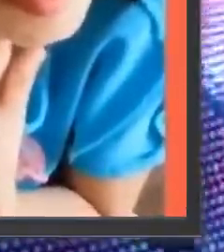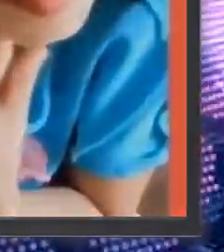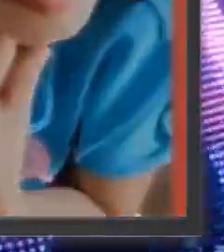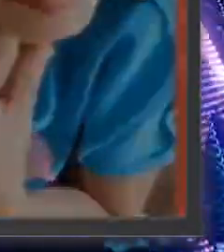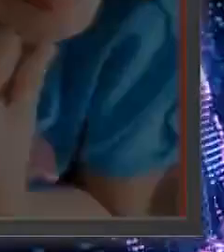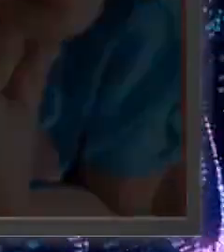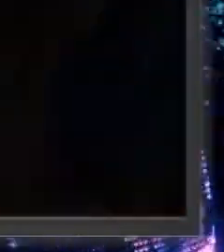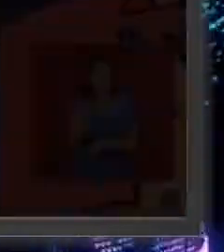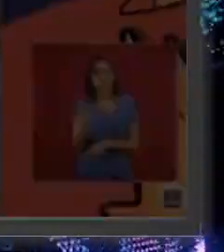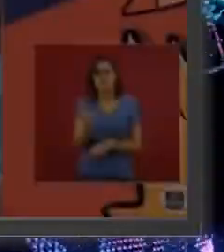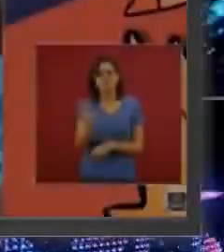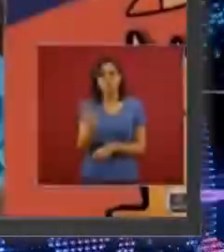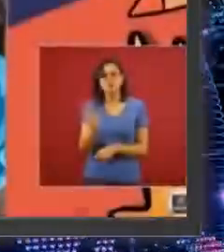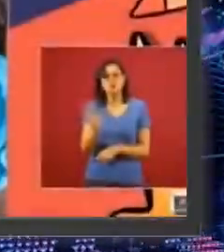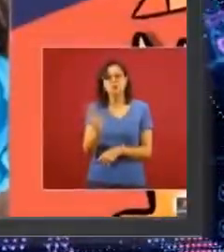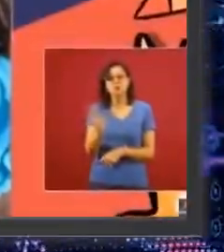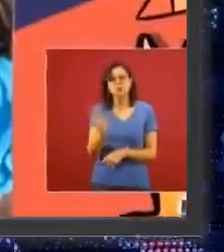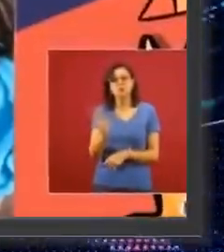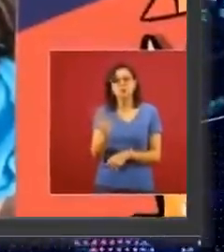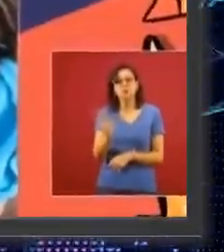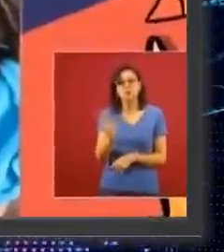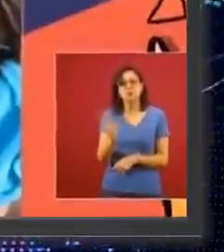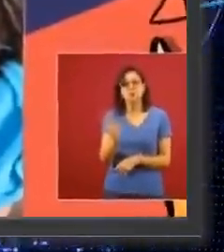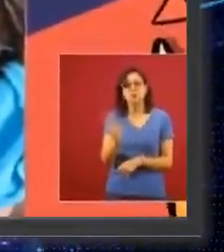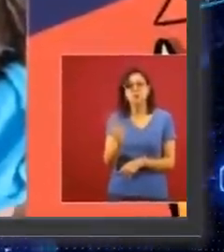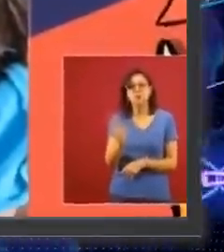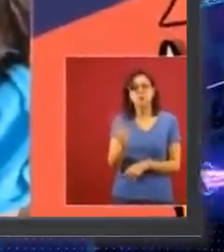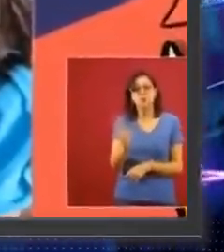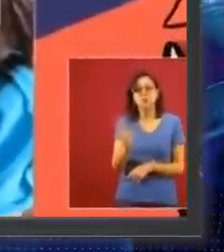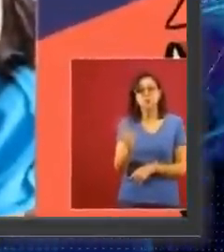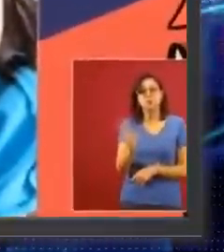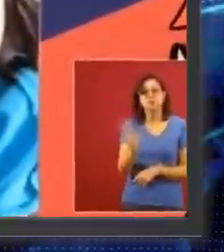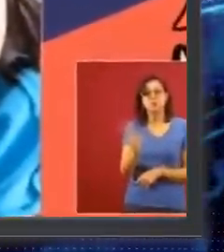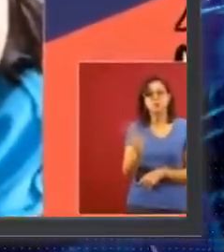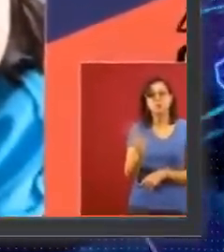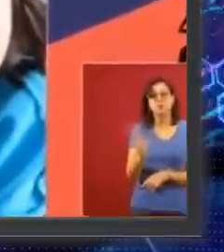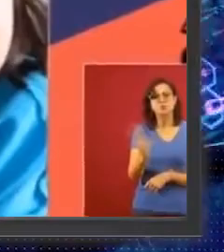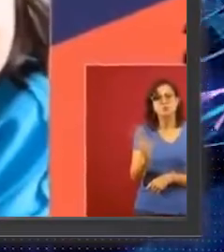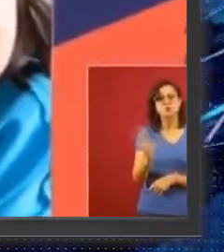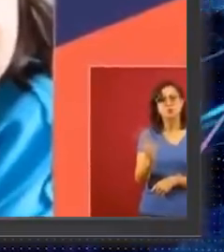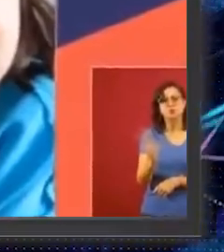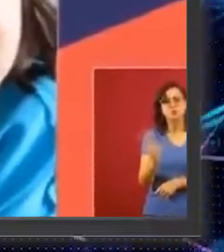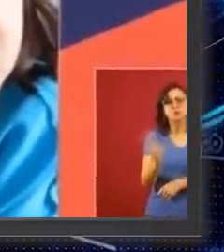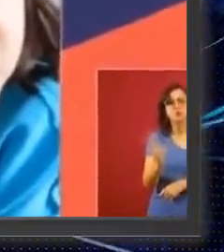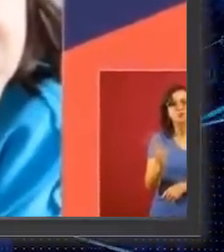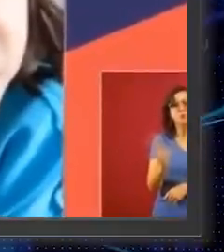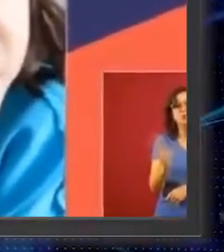amigos, así que puede intentar resolverlo antes de mayo 7, dijo Alexandra Ramos Corrodi, de 6